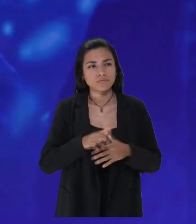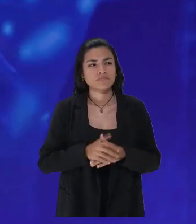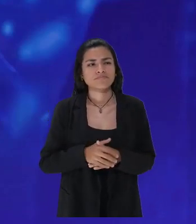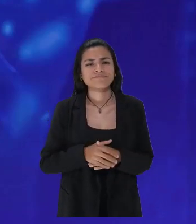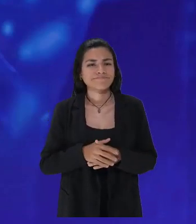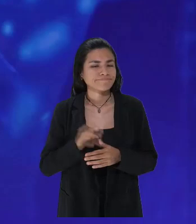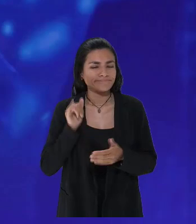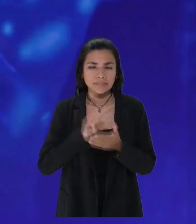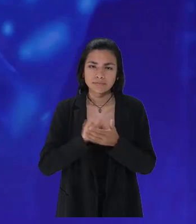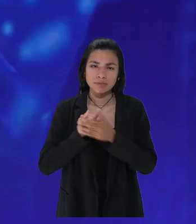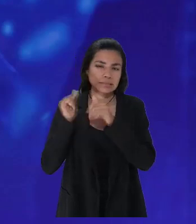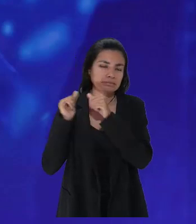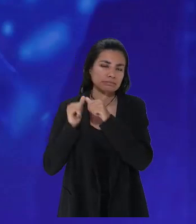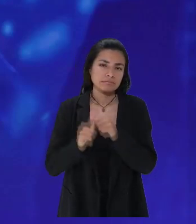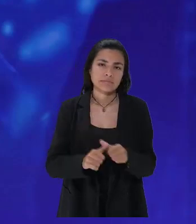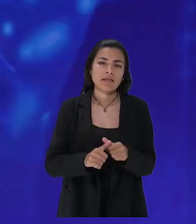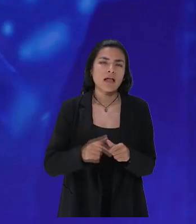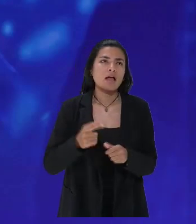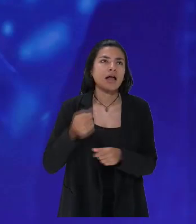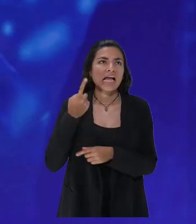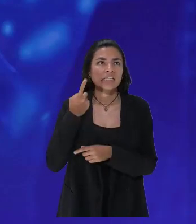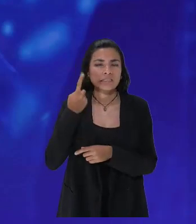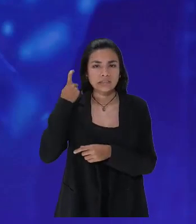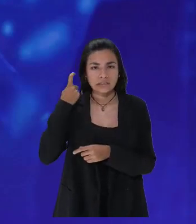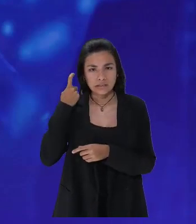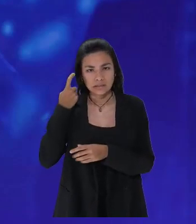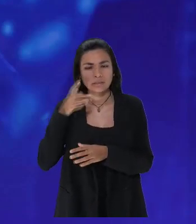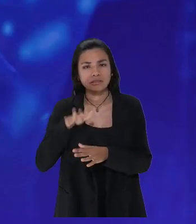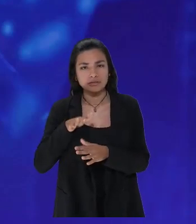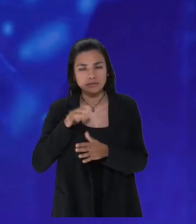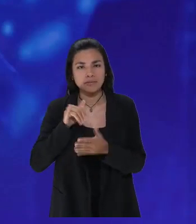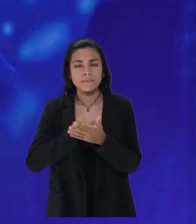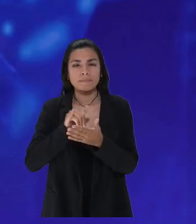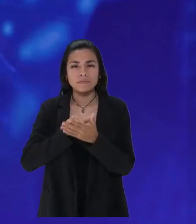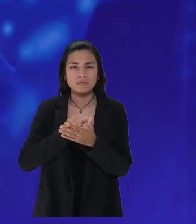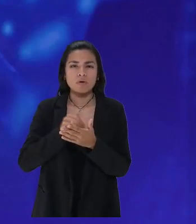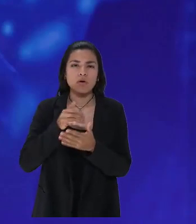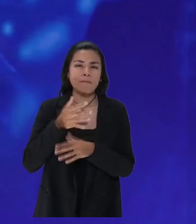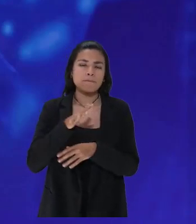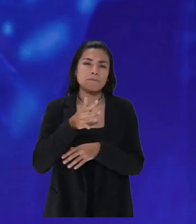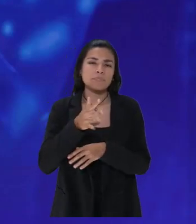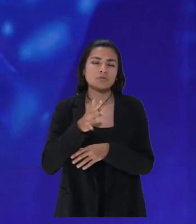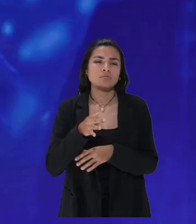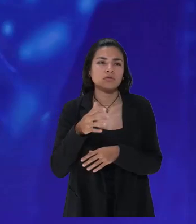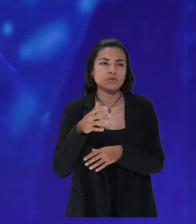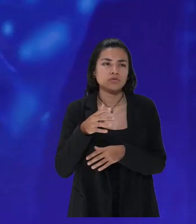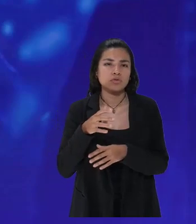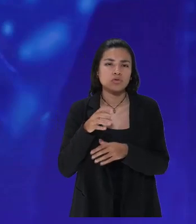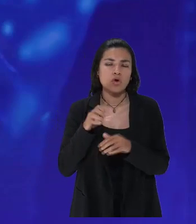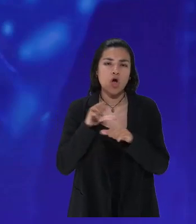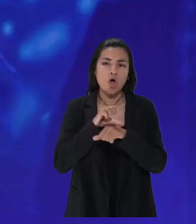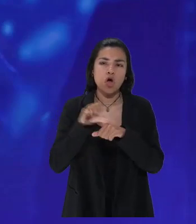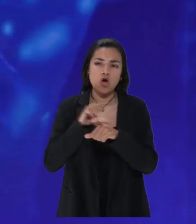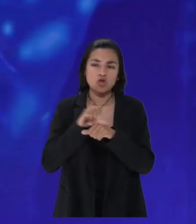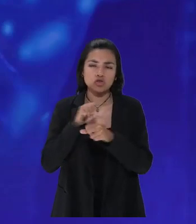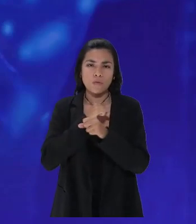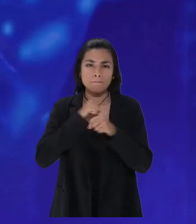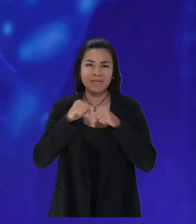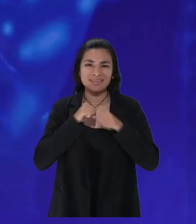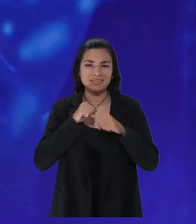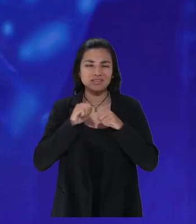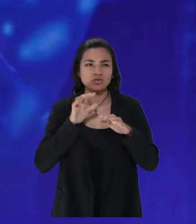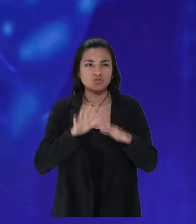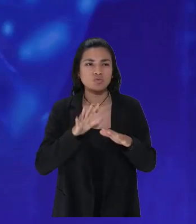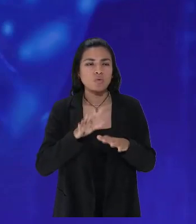antier estuvimos haciendo unas capturas muy importantes en cirugías de ortopedia de hombro en un escenario que nosotros